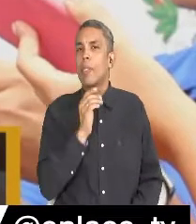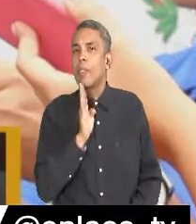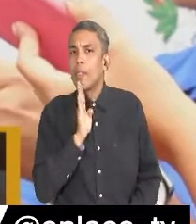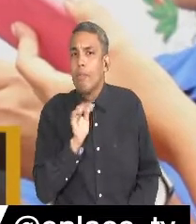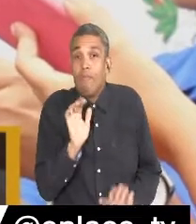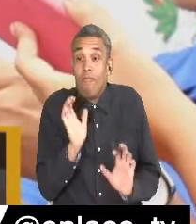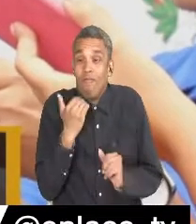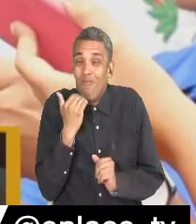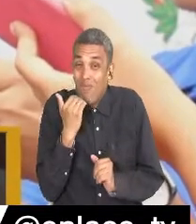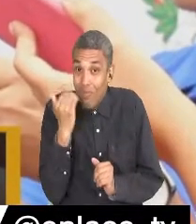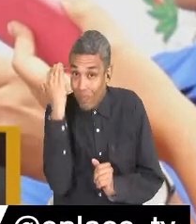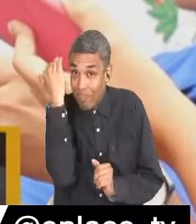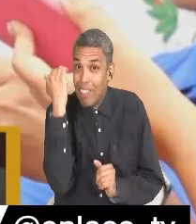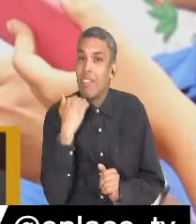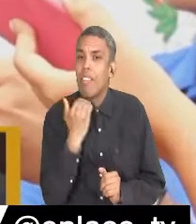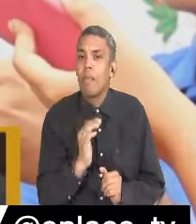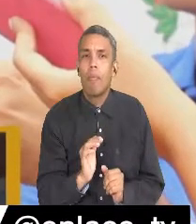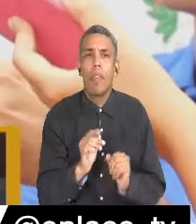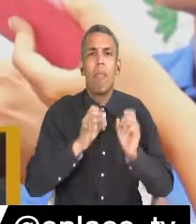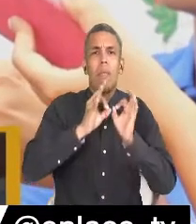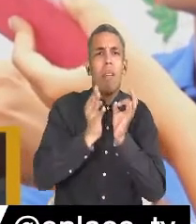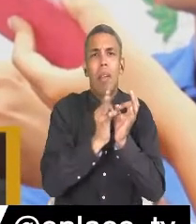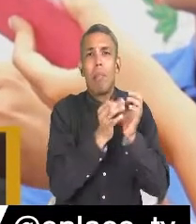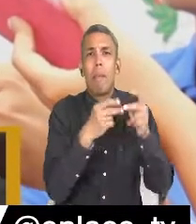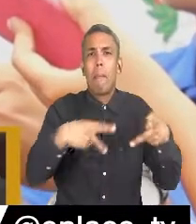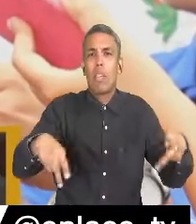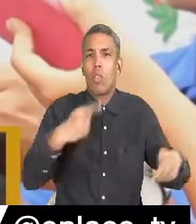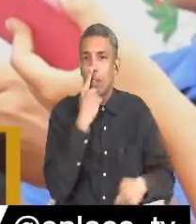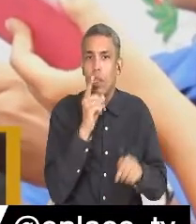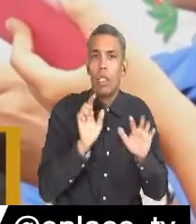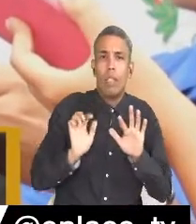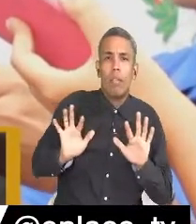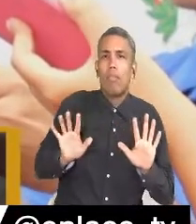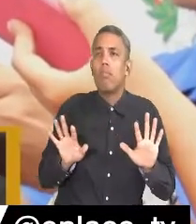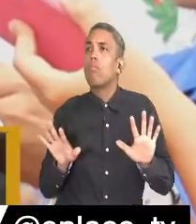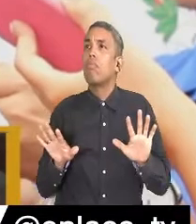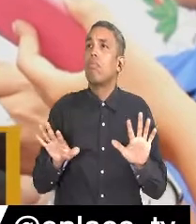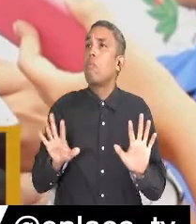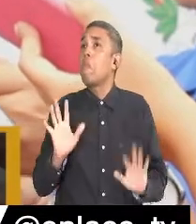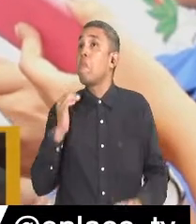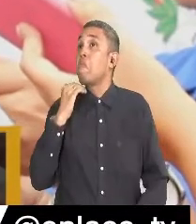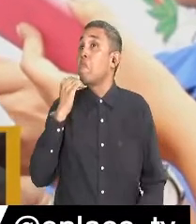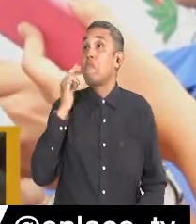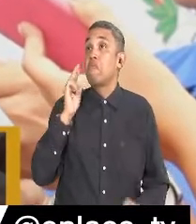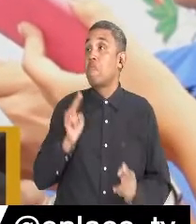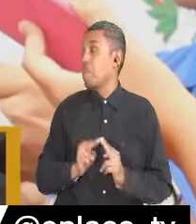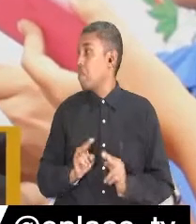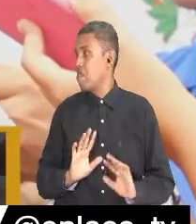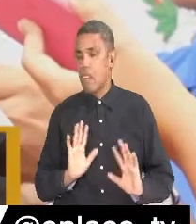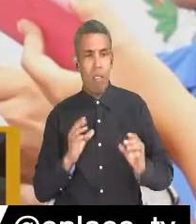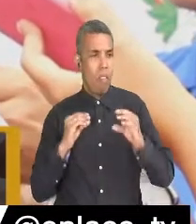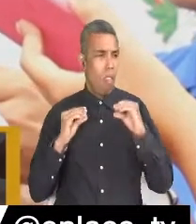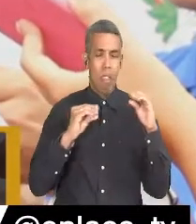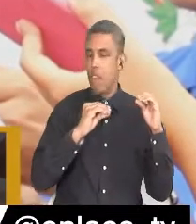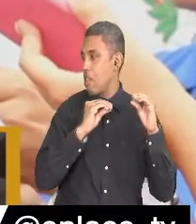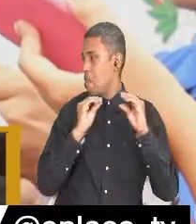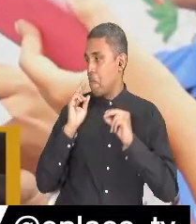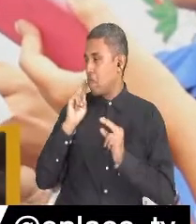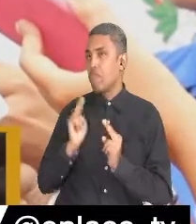familiares, nadie lo reclama. Está en alto grado de descomposición, en ese momento fue informada de esa situación